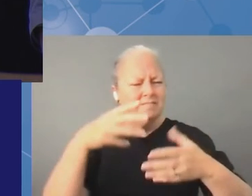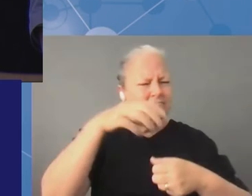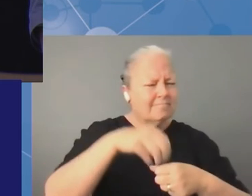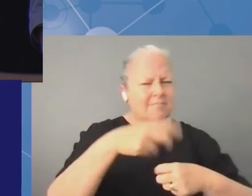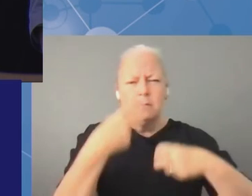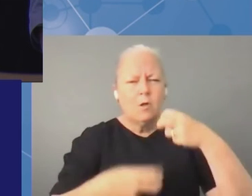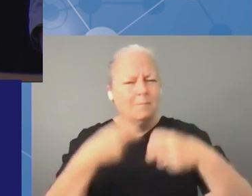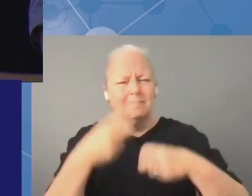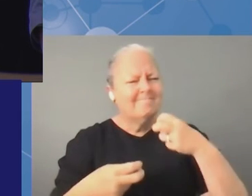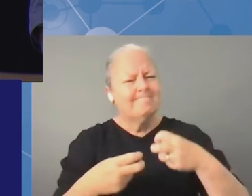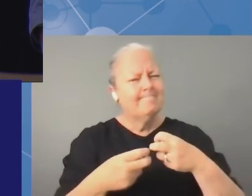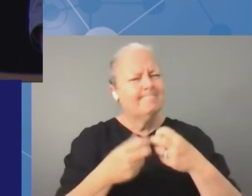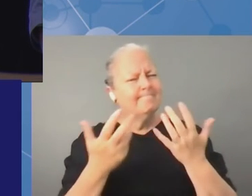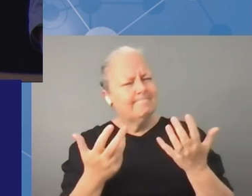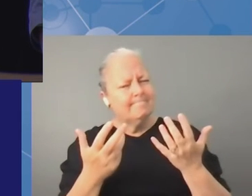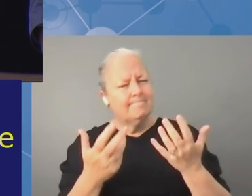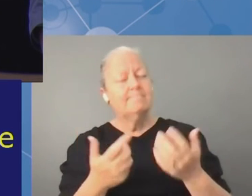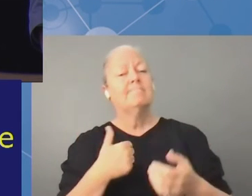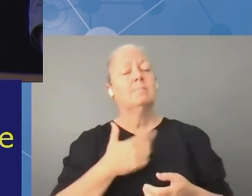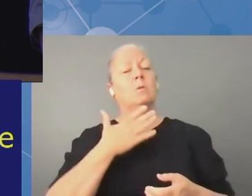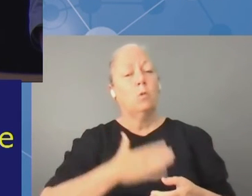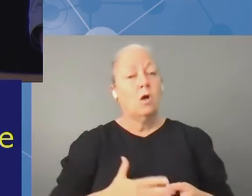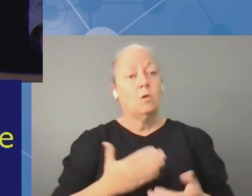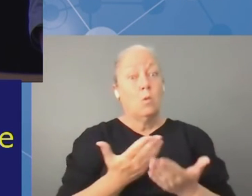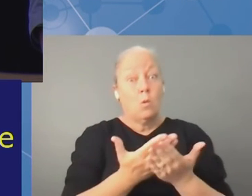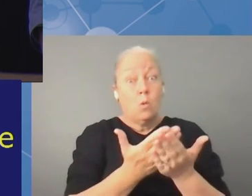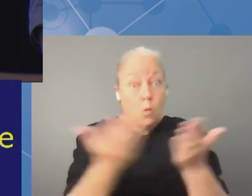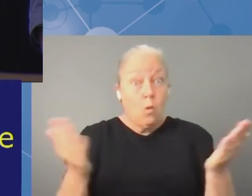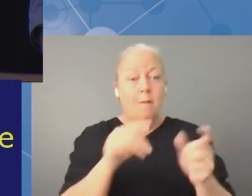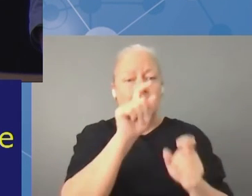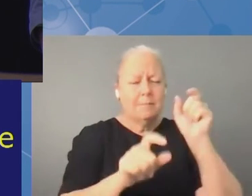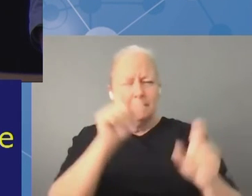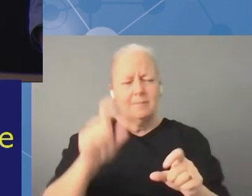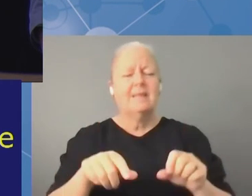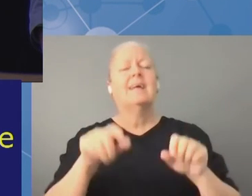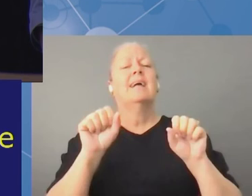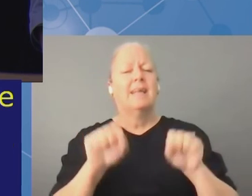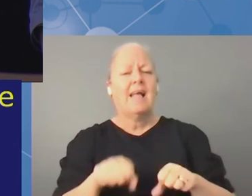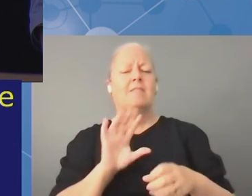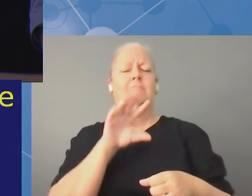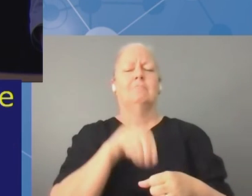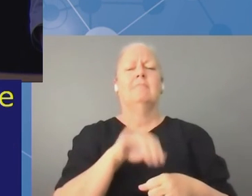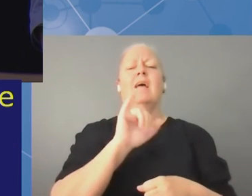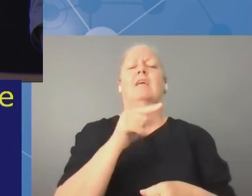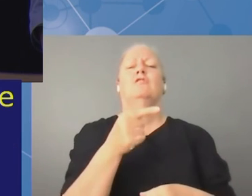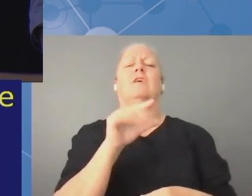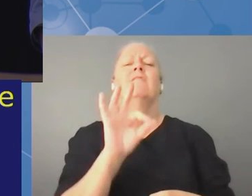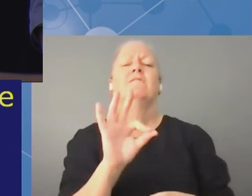ciudadano pueda participar en las cumbres de IGF utilizando